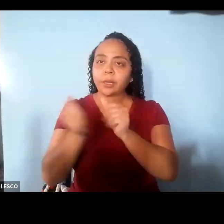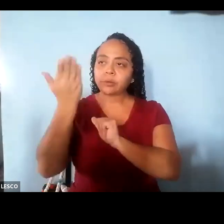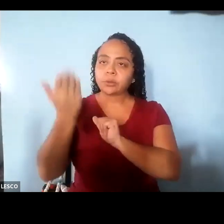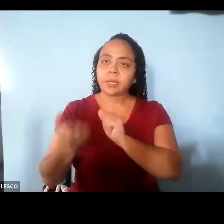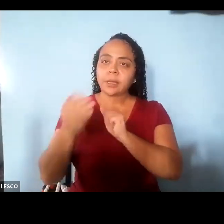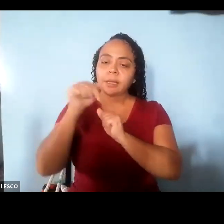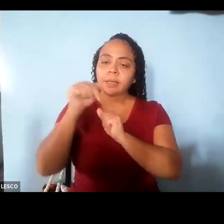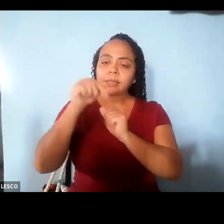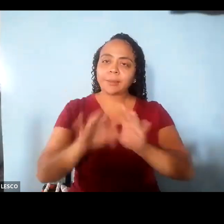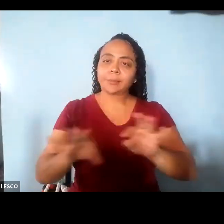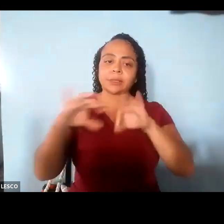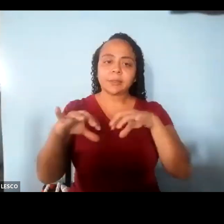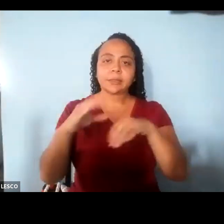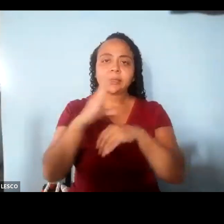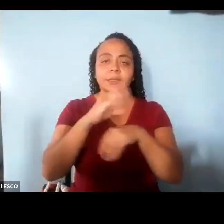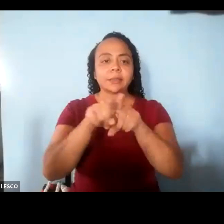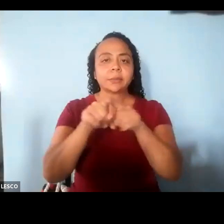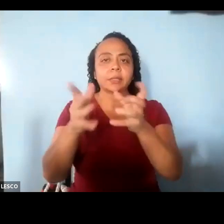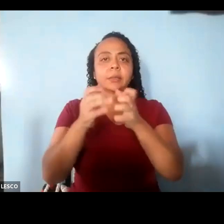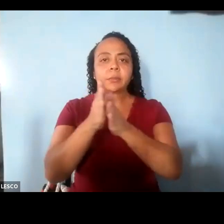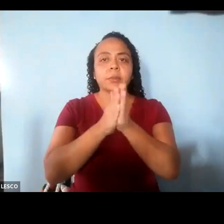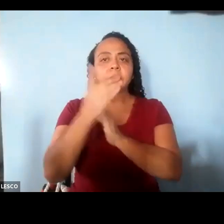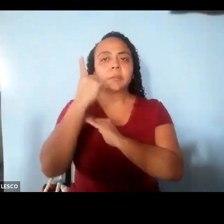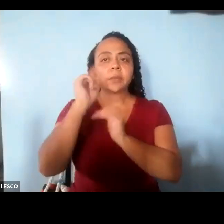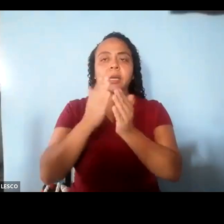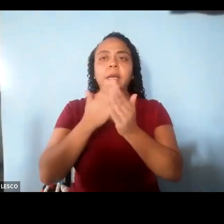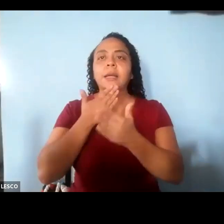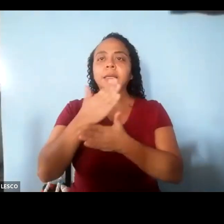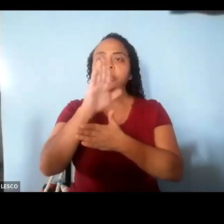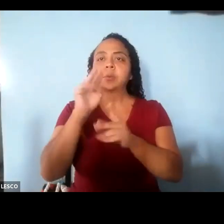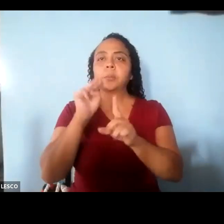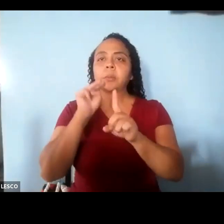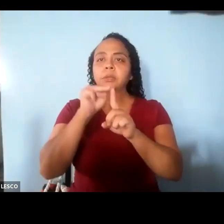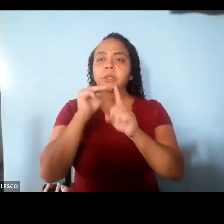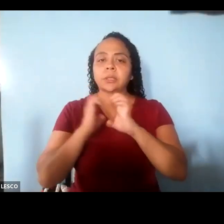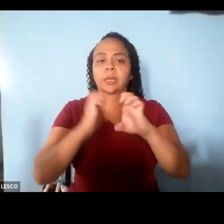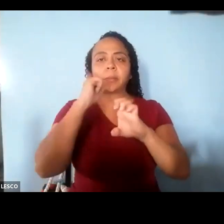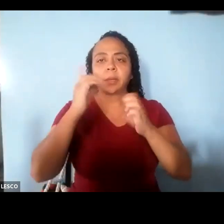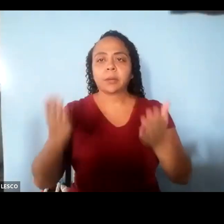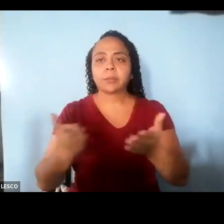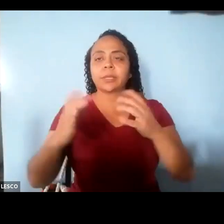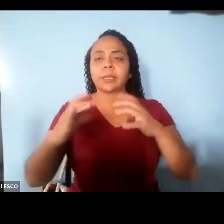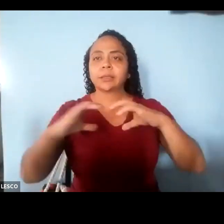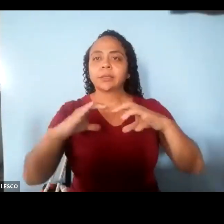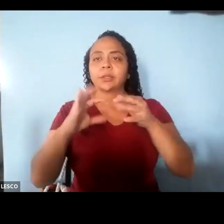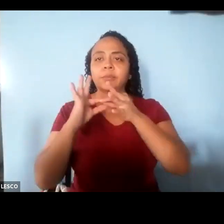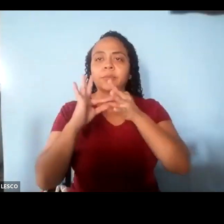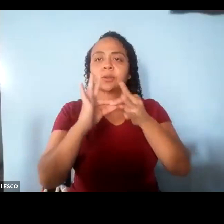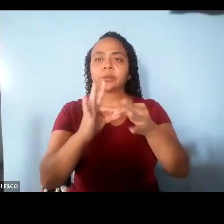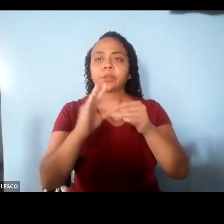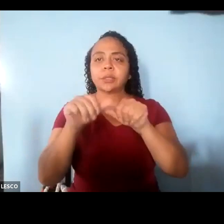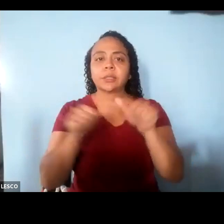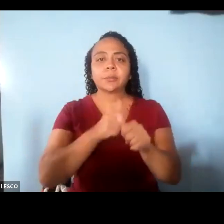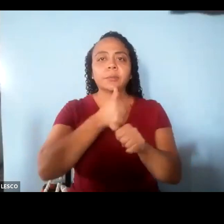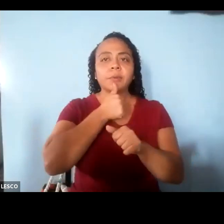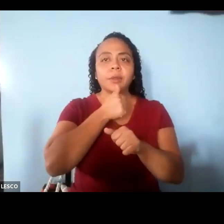actividad también quiero aprovechar para agradecer su visión estratégica para impulsar las acciones de vinculación del sector privado de costa